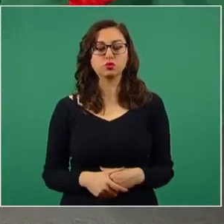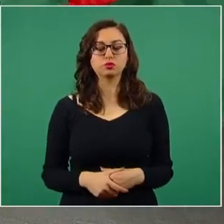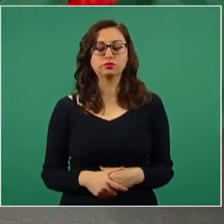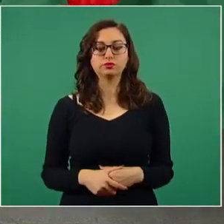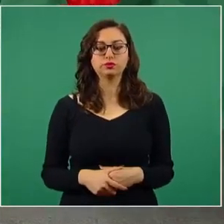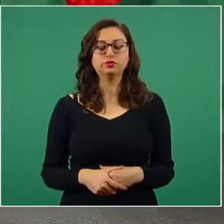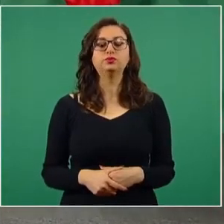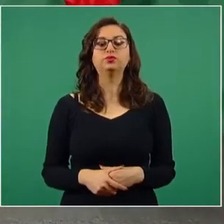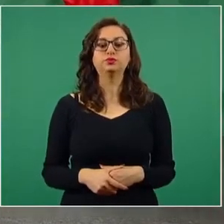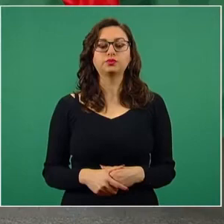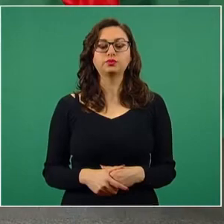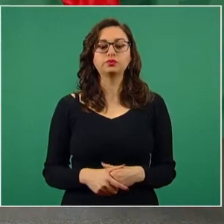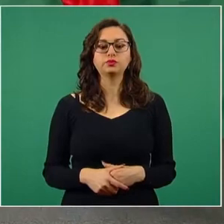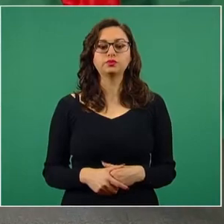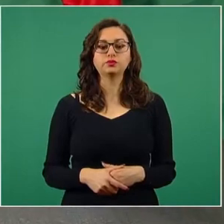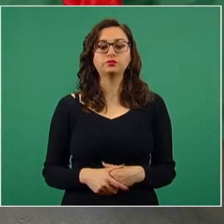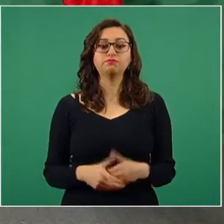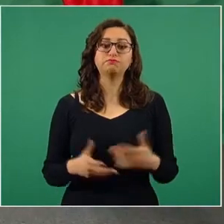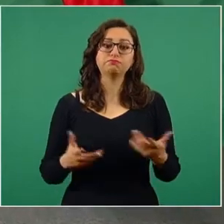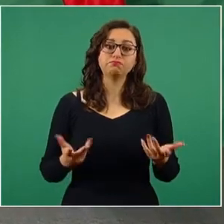y